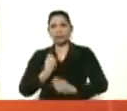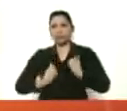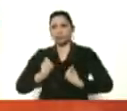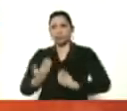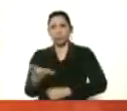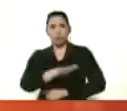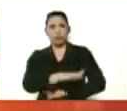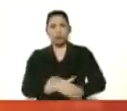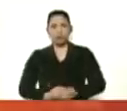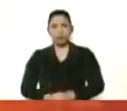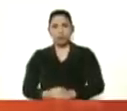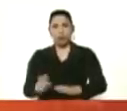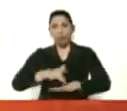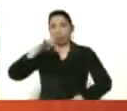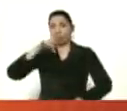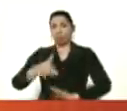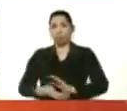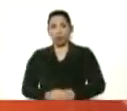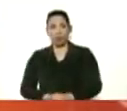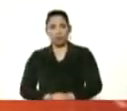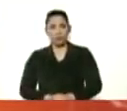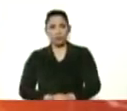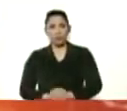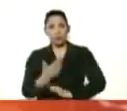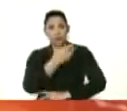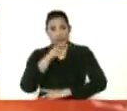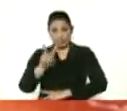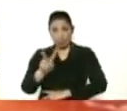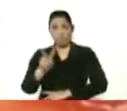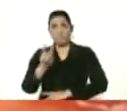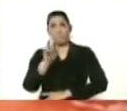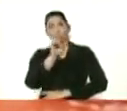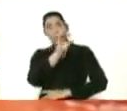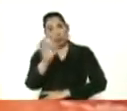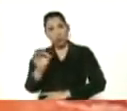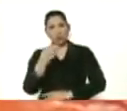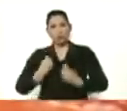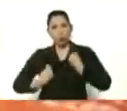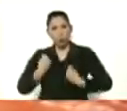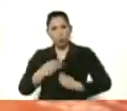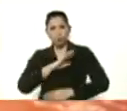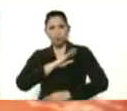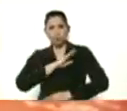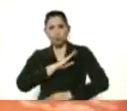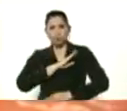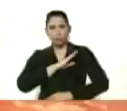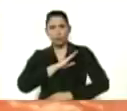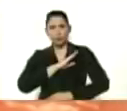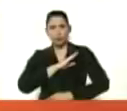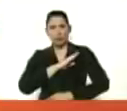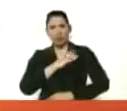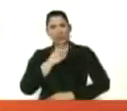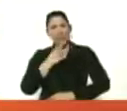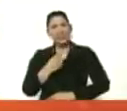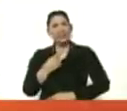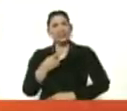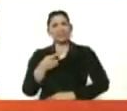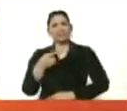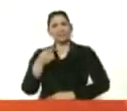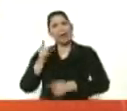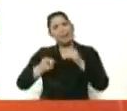26% le ve alto riesgo. Y al 32% le preocupa. 1% dice que es algo leve.